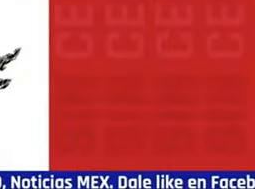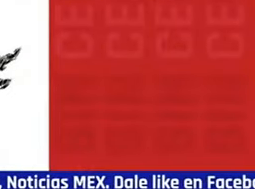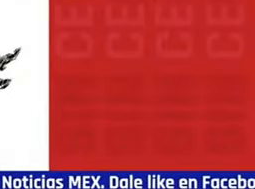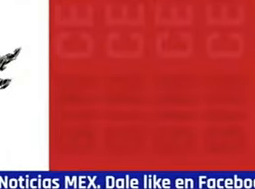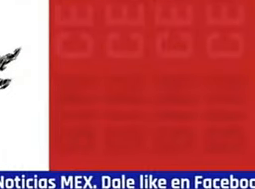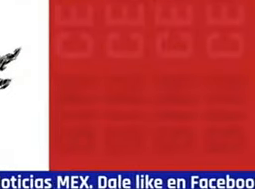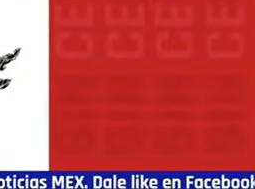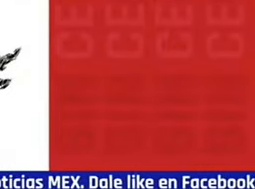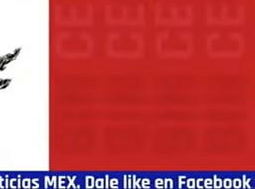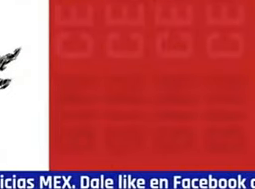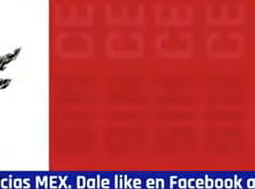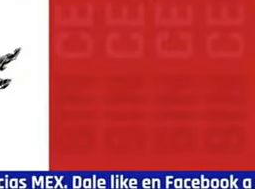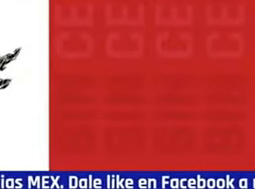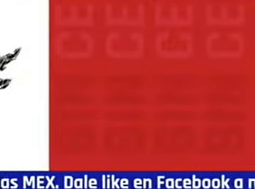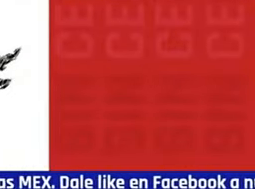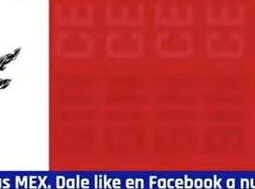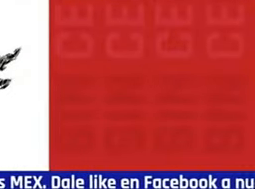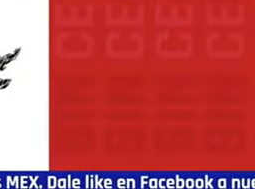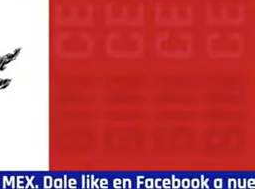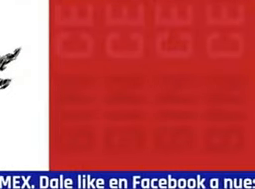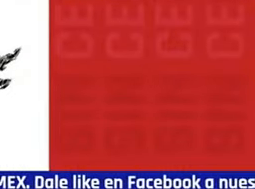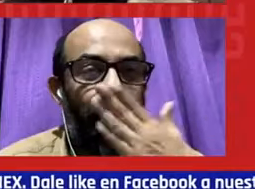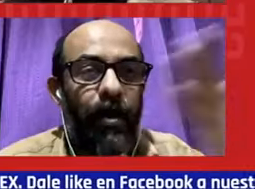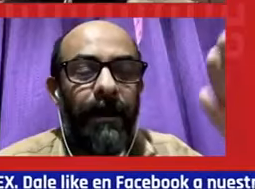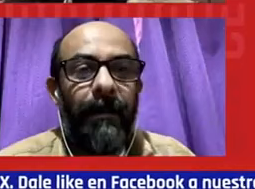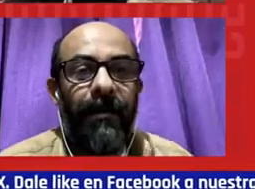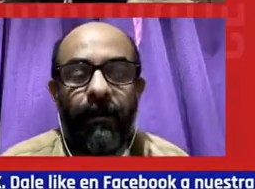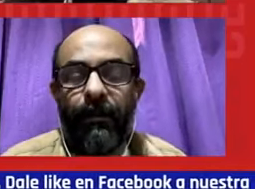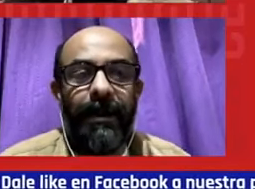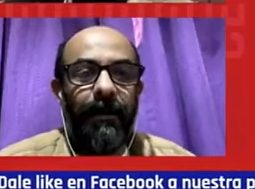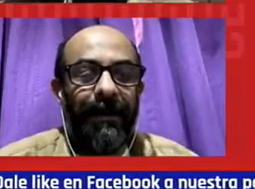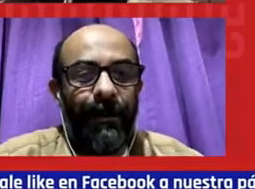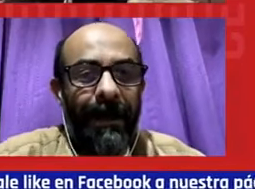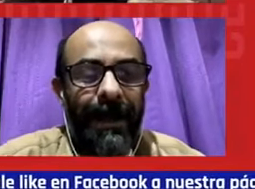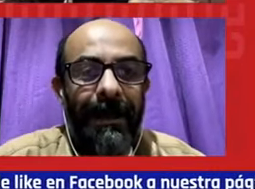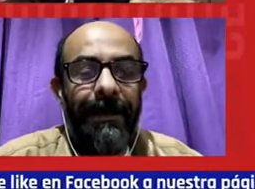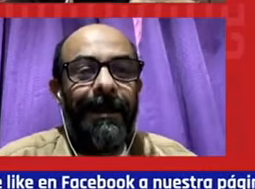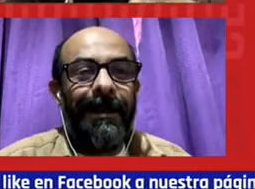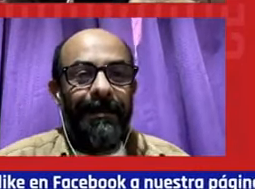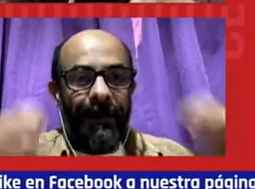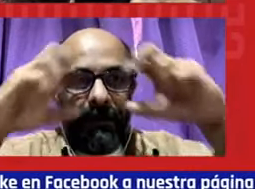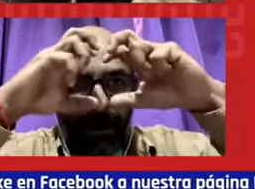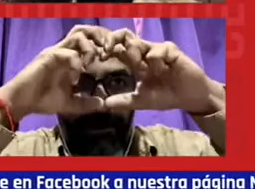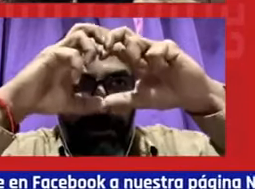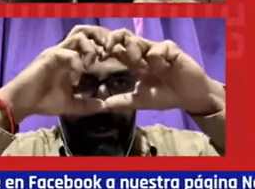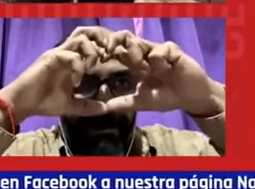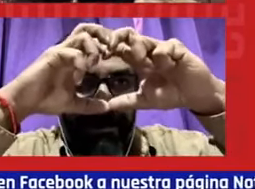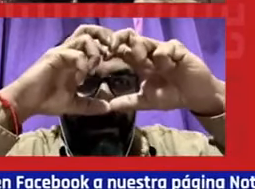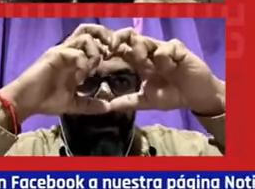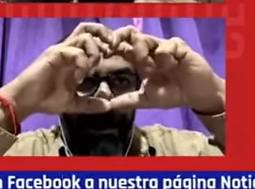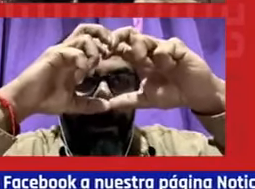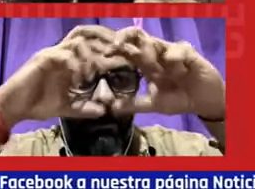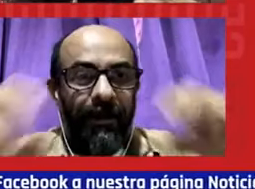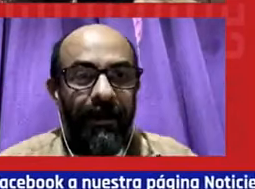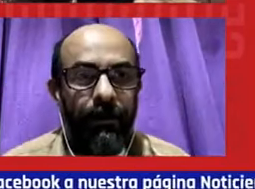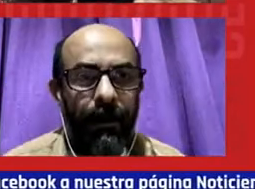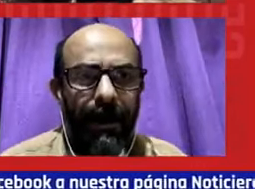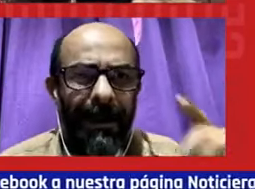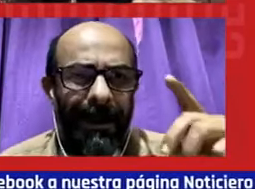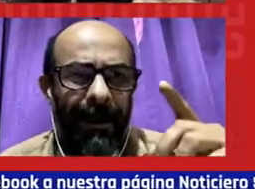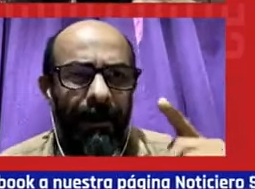querido Vicente. Meme, te mando unos besotes. A ver si nos vemos mañana o pasado mañana. Corazón peñanetista a todo el auditorio